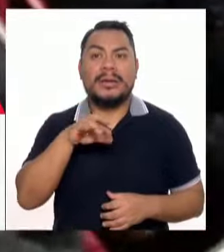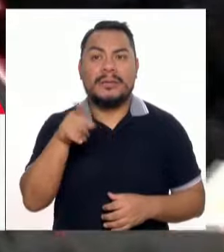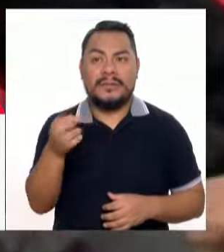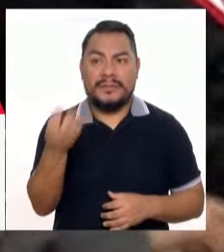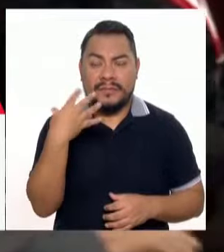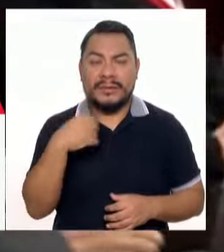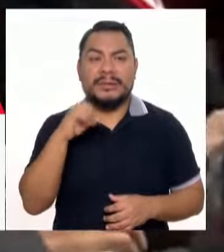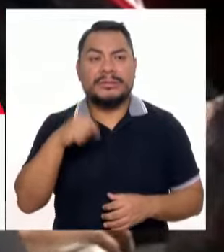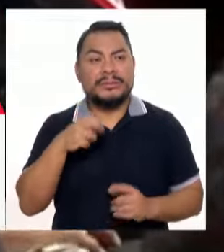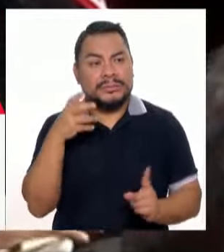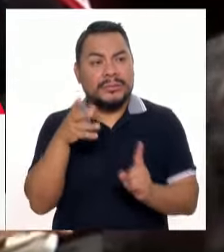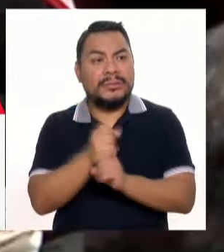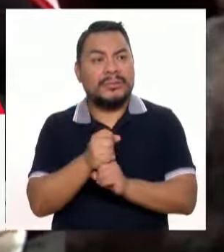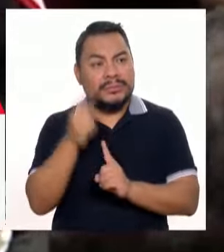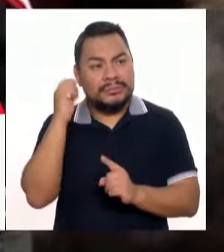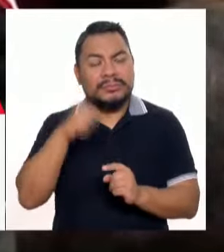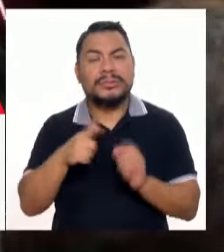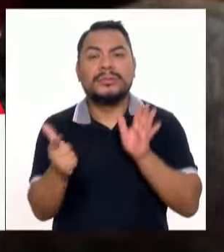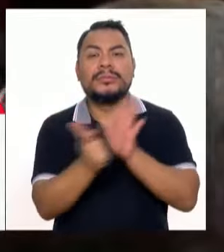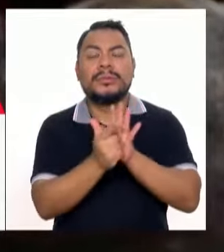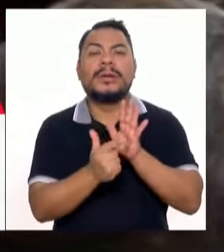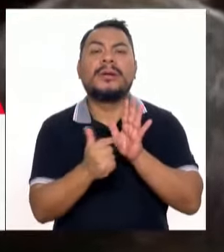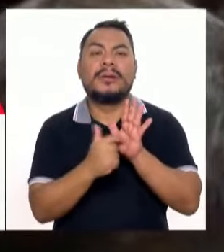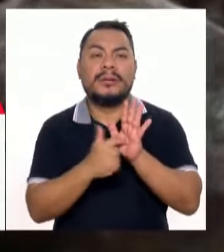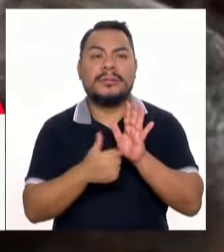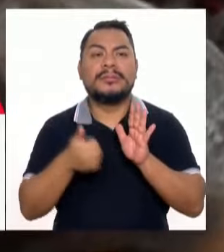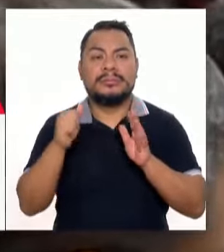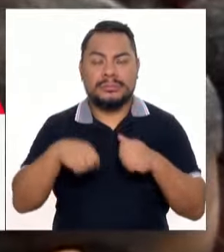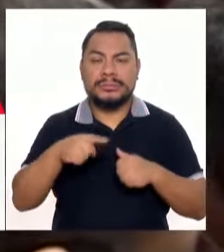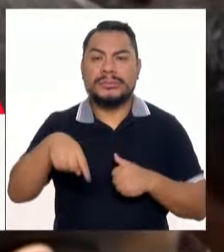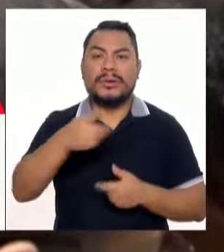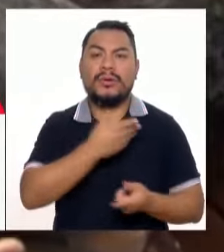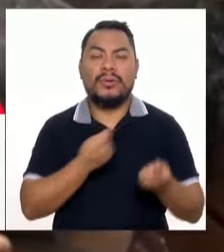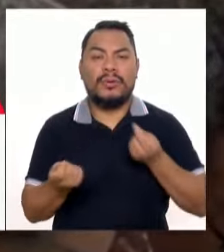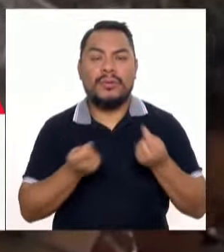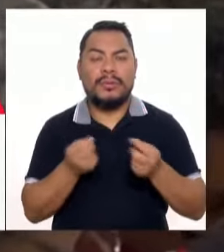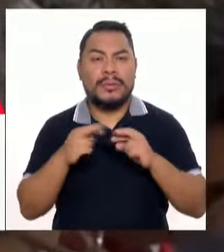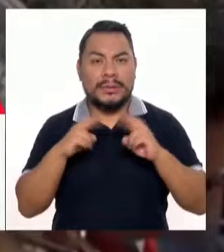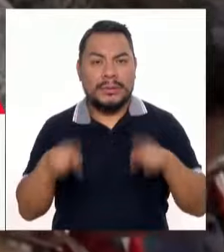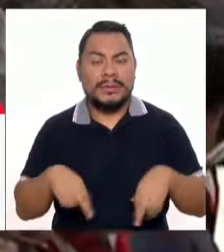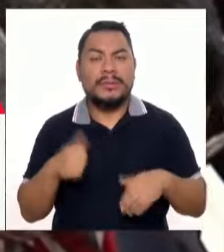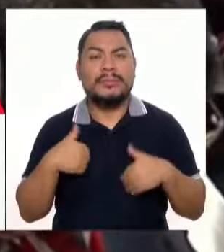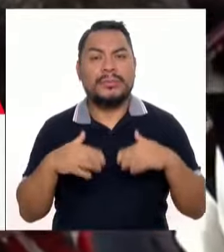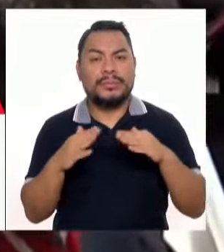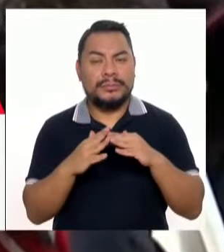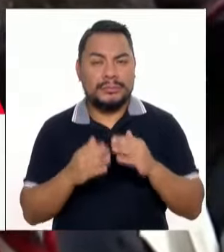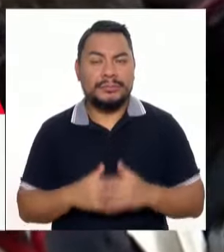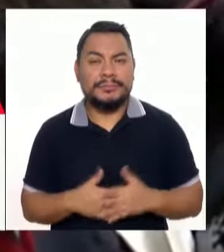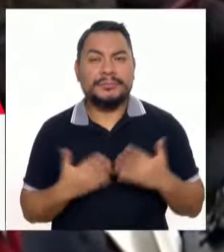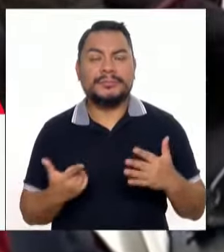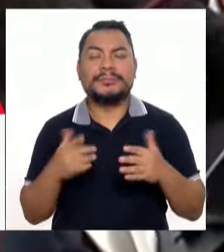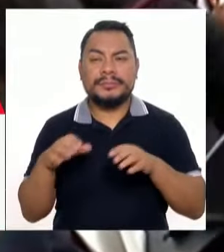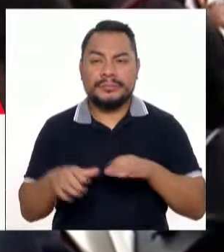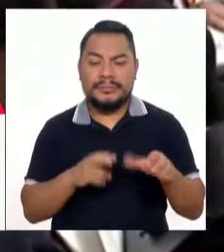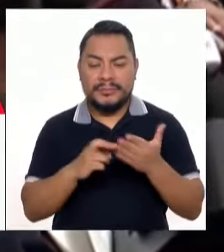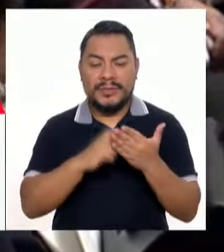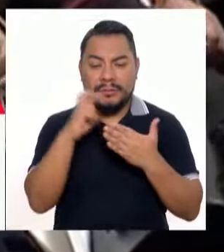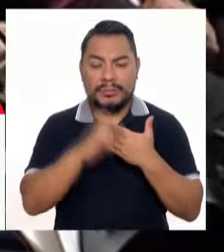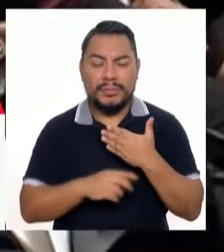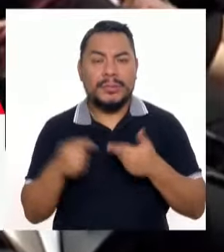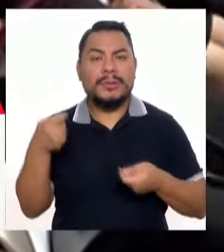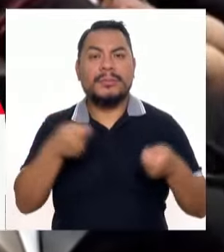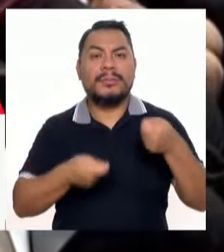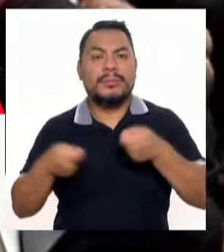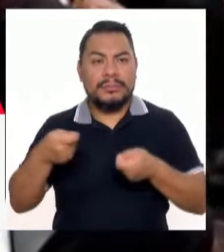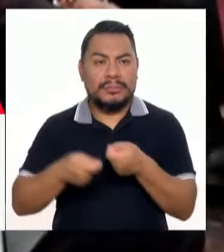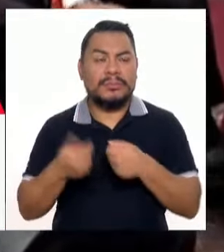era que se logró la promulgación de la ley que autoriza a los gobiernos regionales y municipales a ejecutar proyectos de inversión